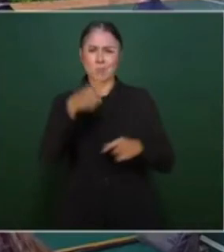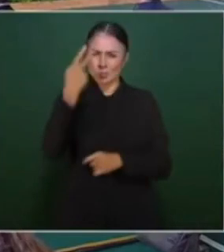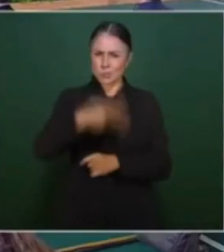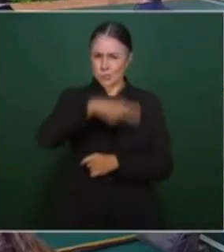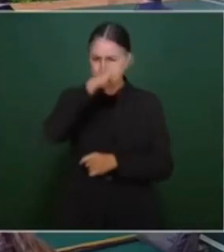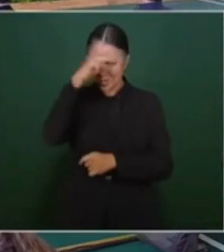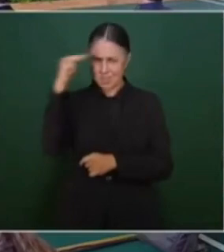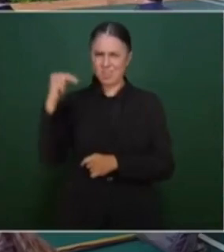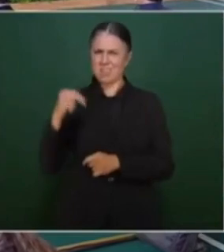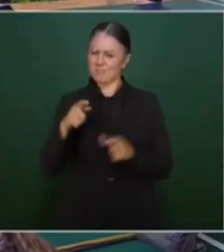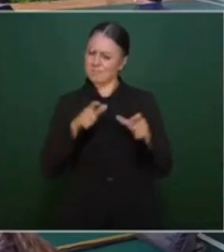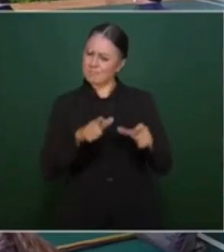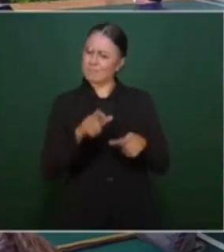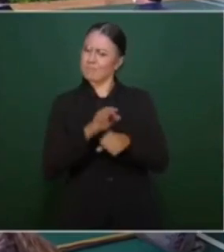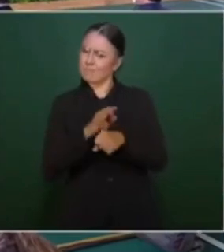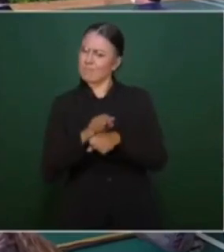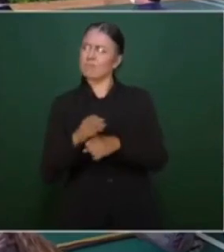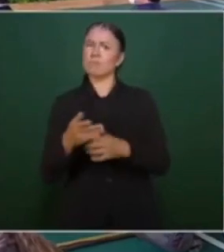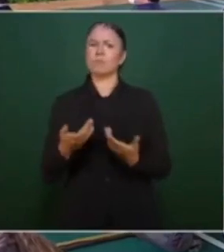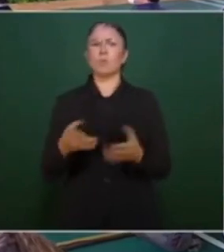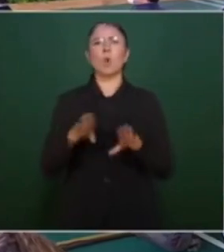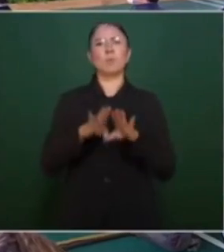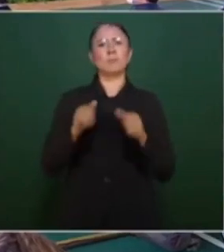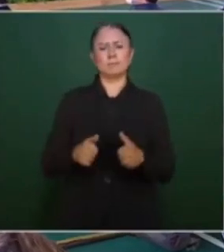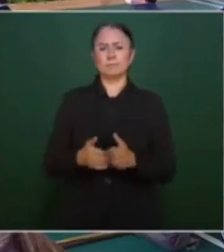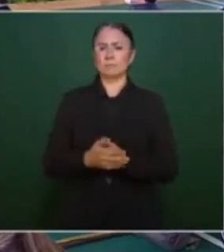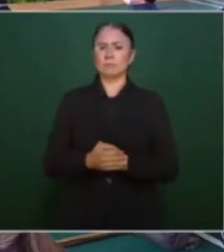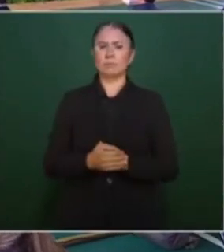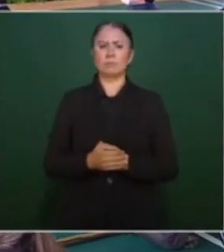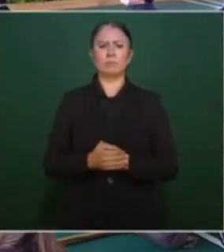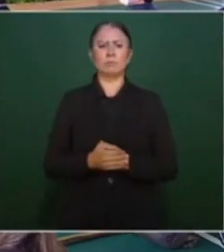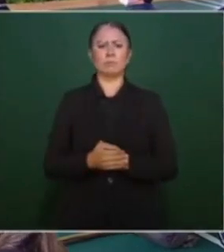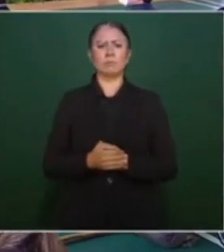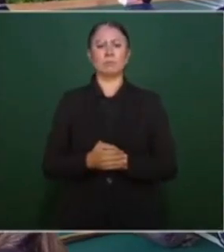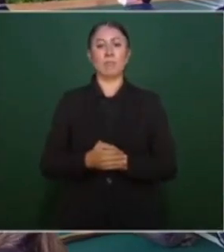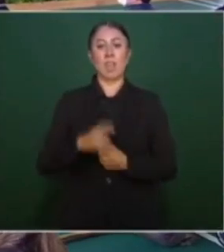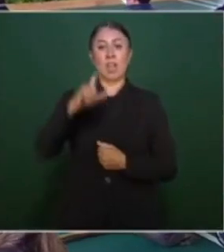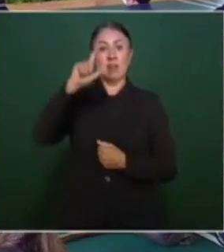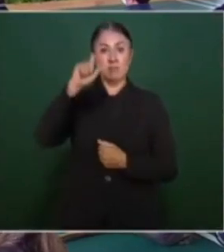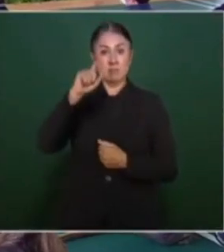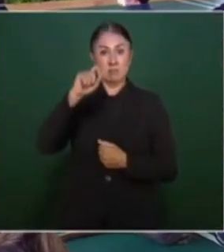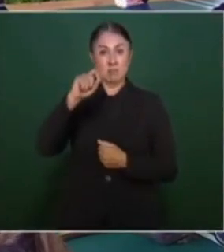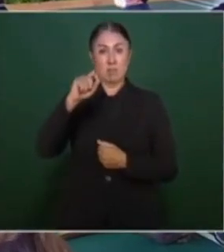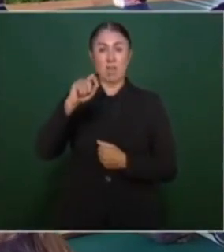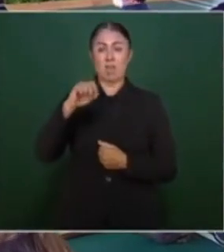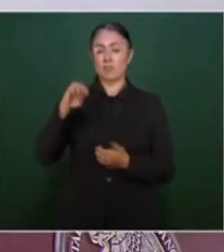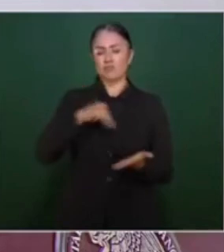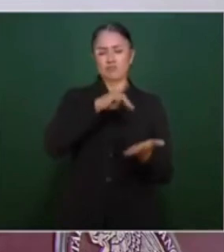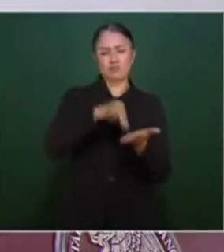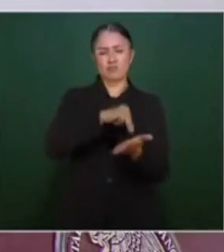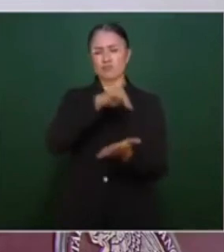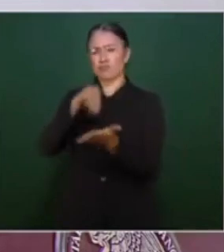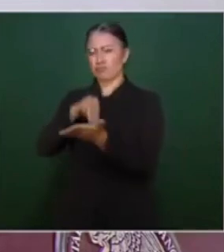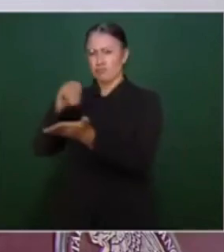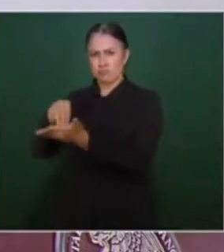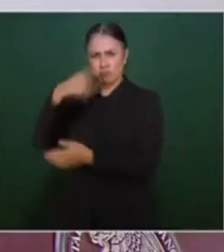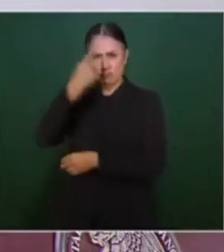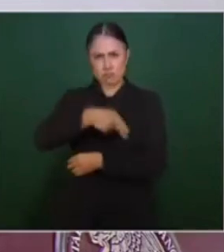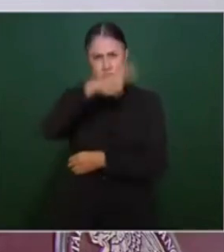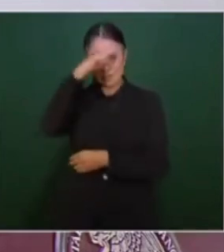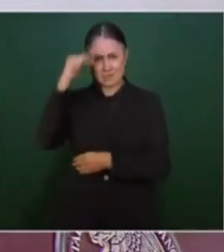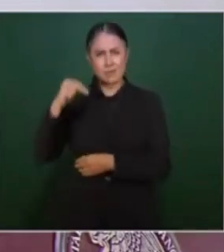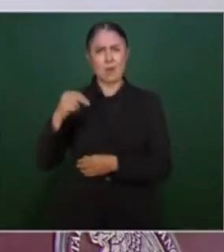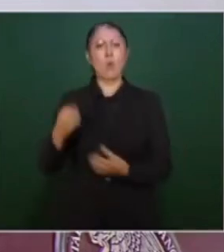en el estado de Nayarit. Adelante. Bueno, son 20 municipios con los que cuenta el estado. El número